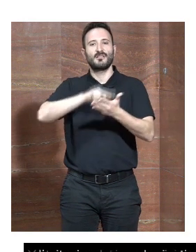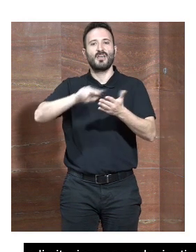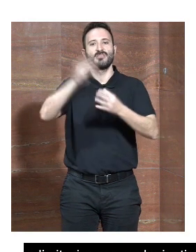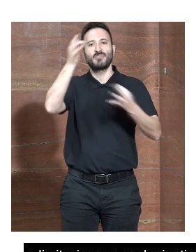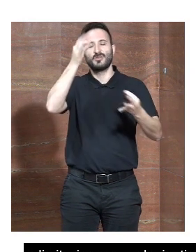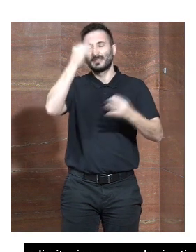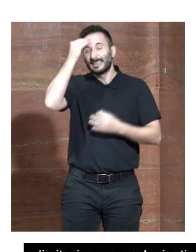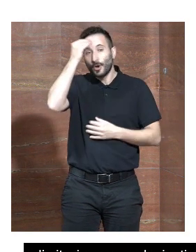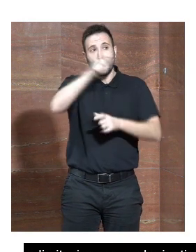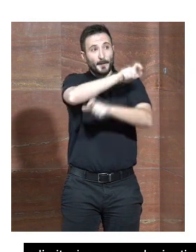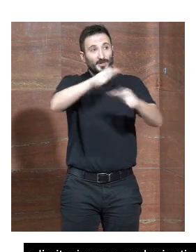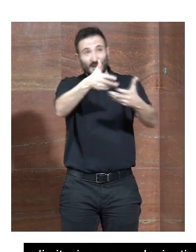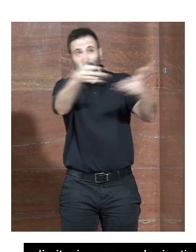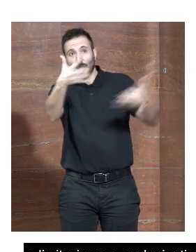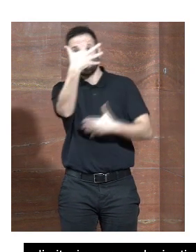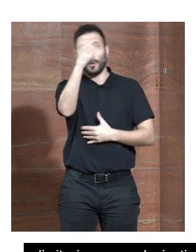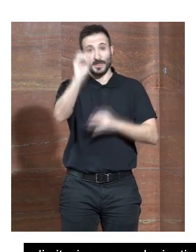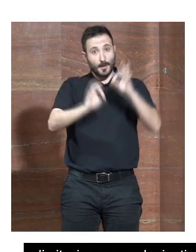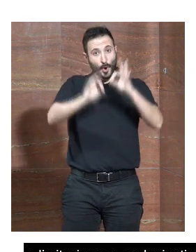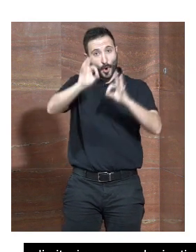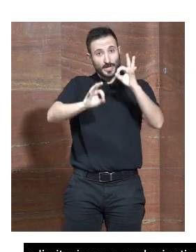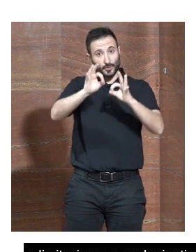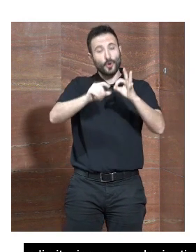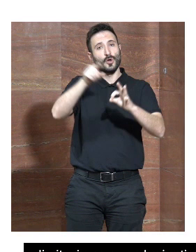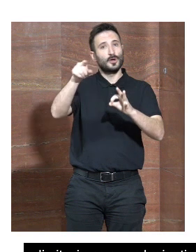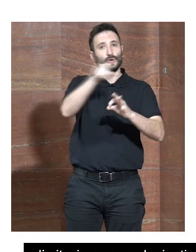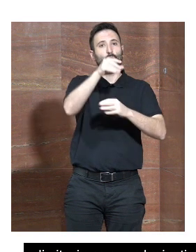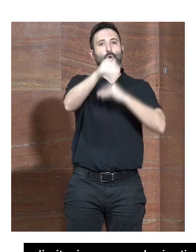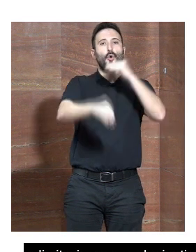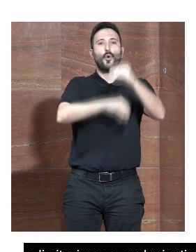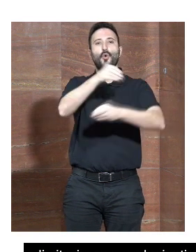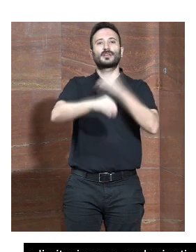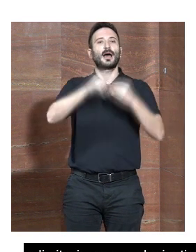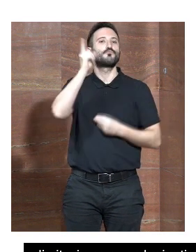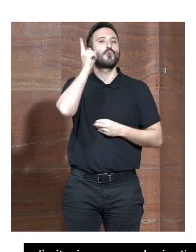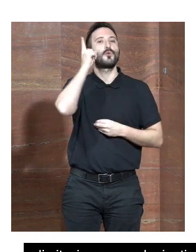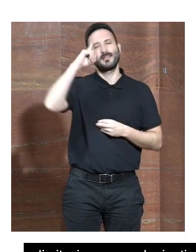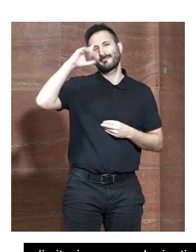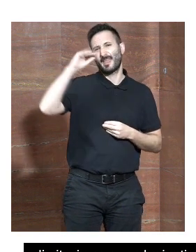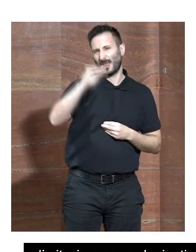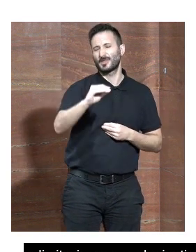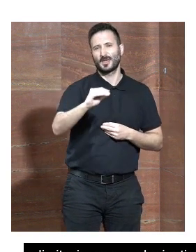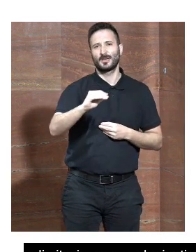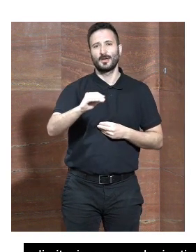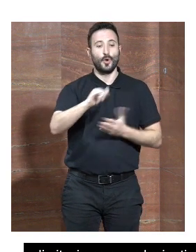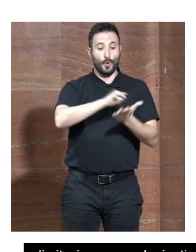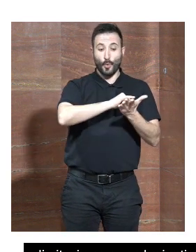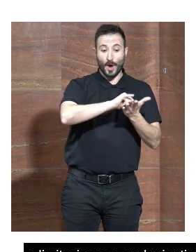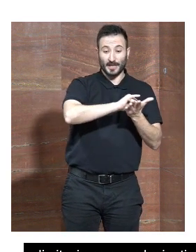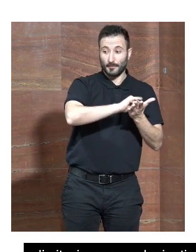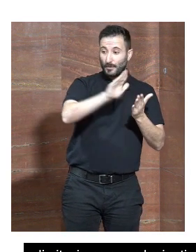el 50% de la población le sacas en el uso del smartphone, del